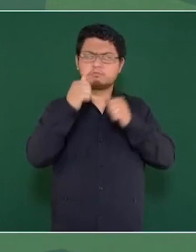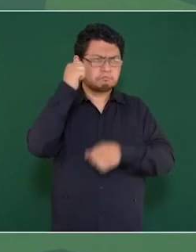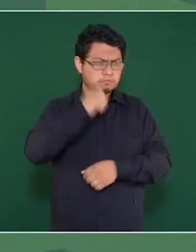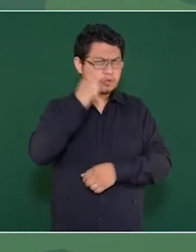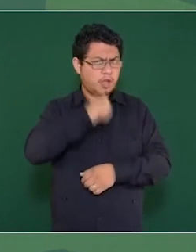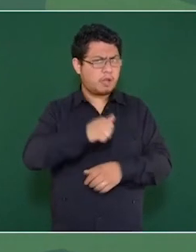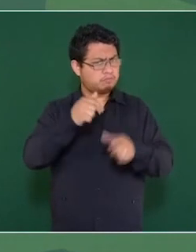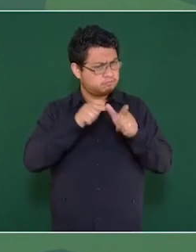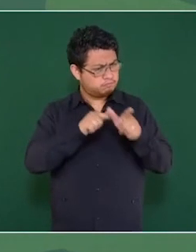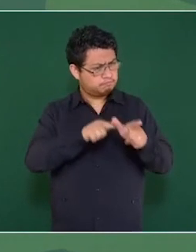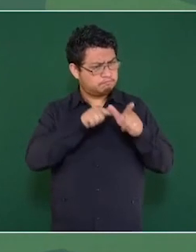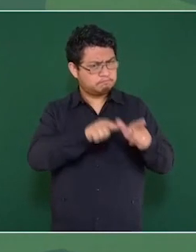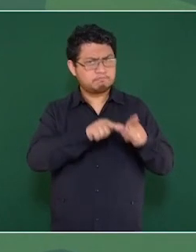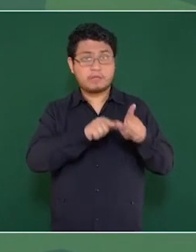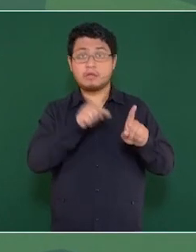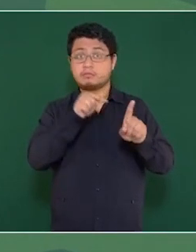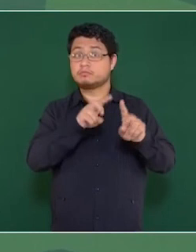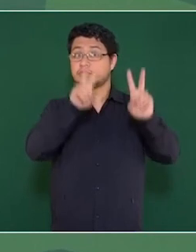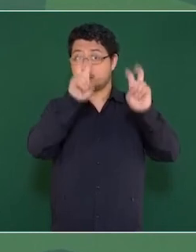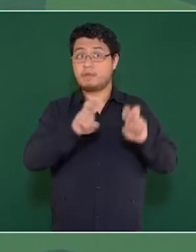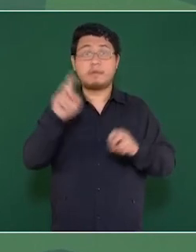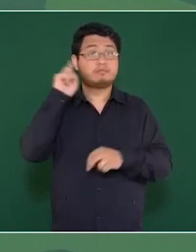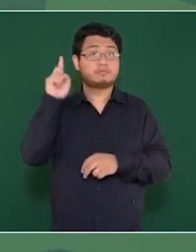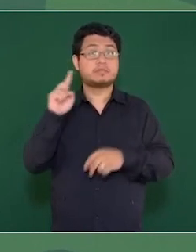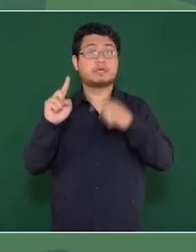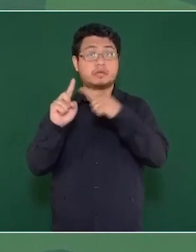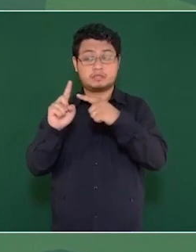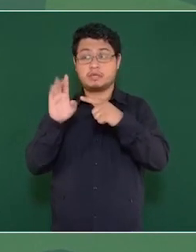la situación de Zacatecas.